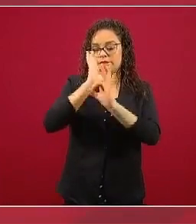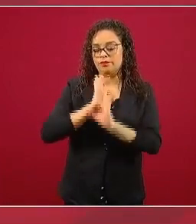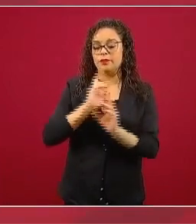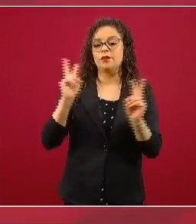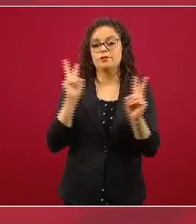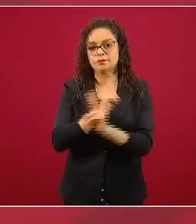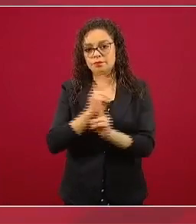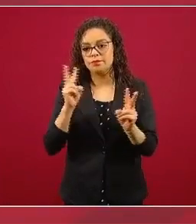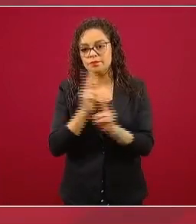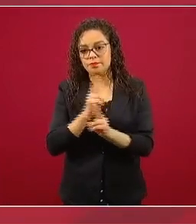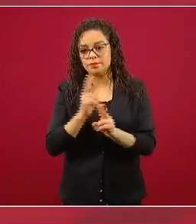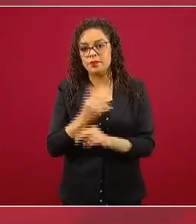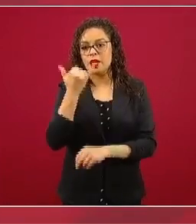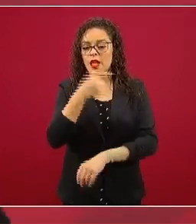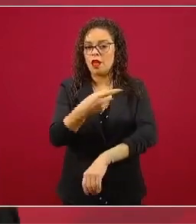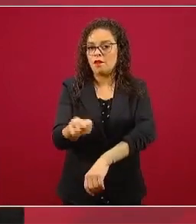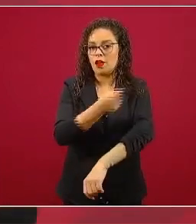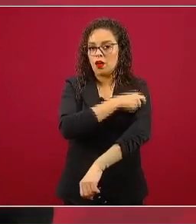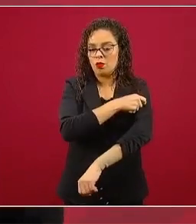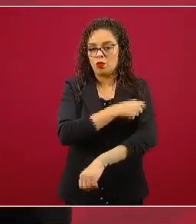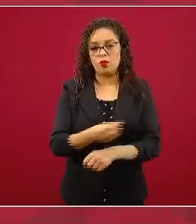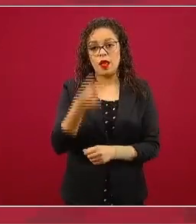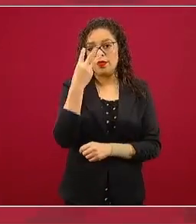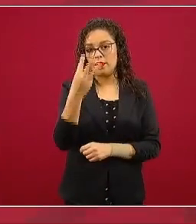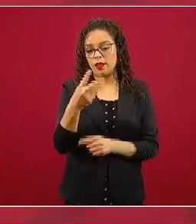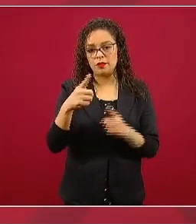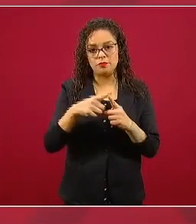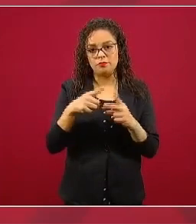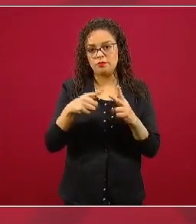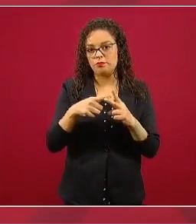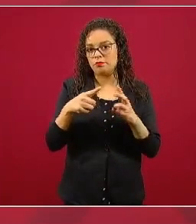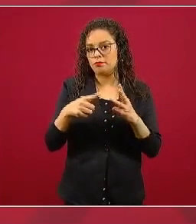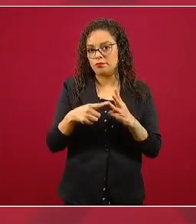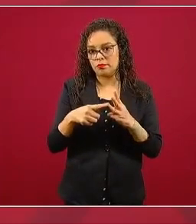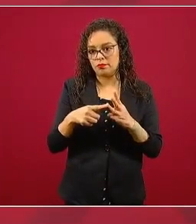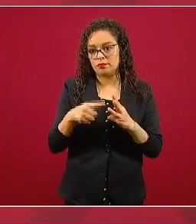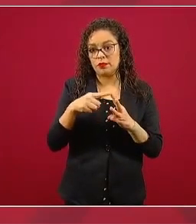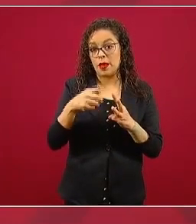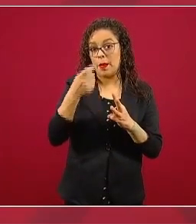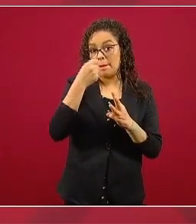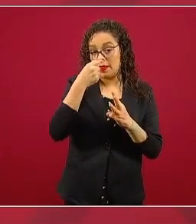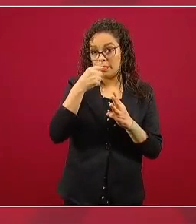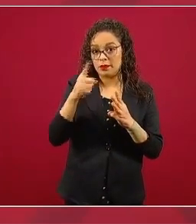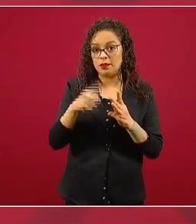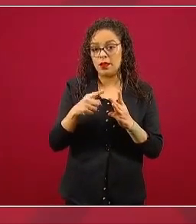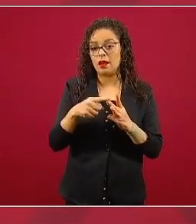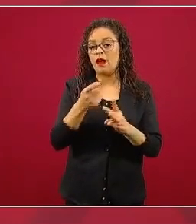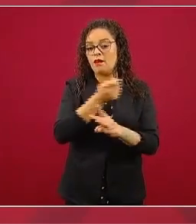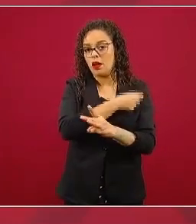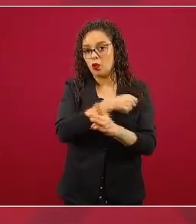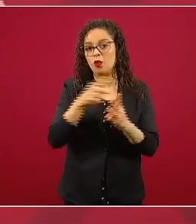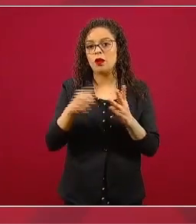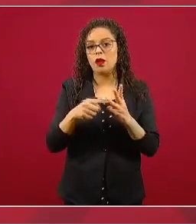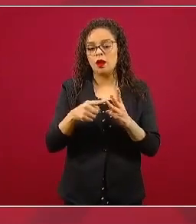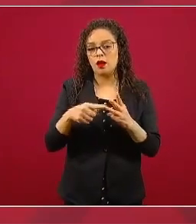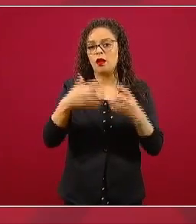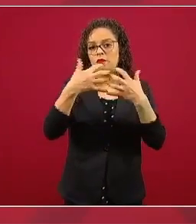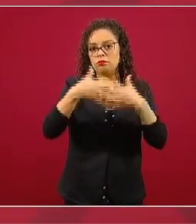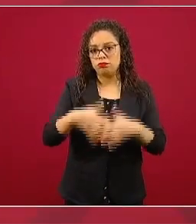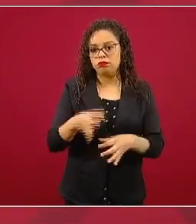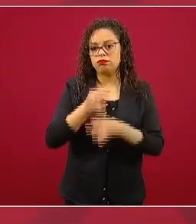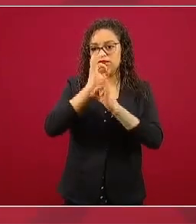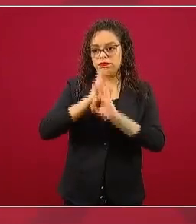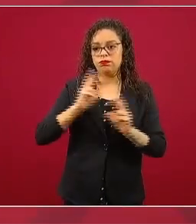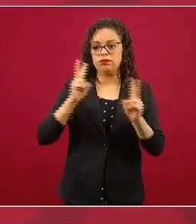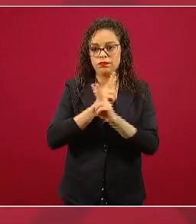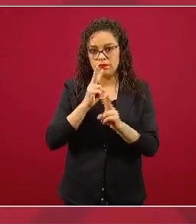y se planteó el tema de la vacuna. Son los tres campos que está trabajando. Se pide al secretario general, que lo está haciendo por conducto